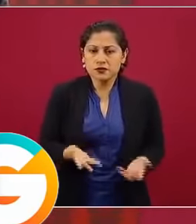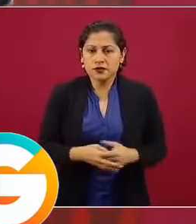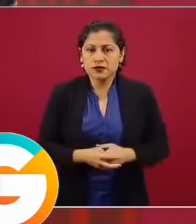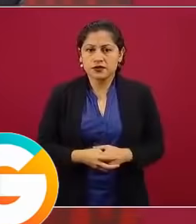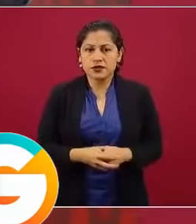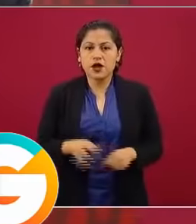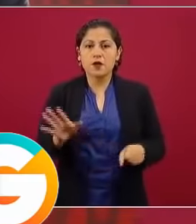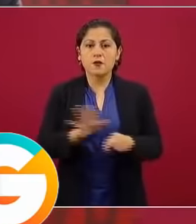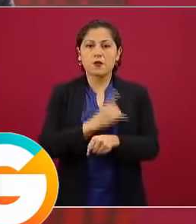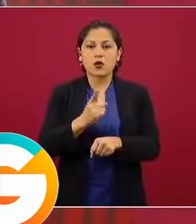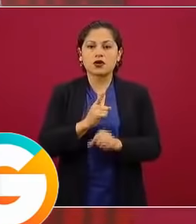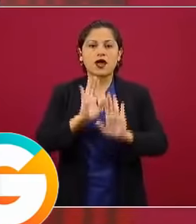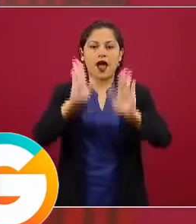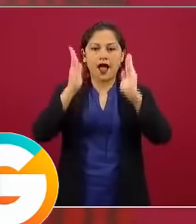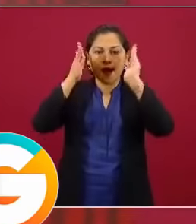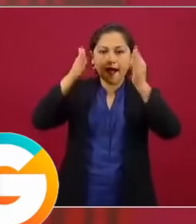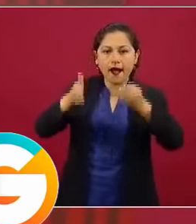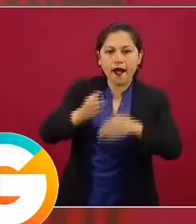porque se le da preferencia